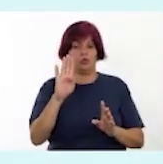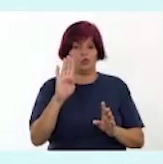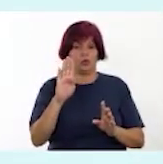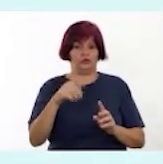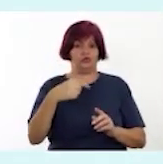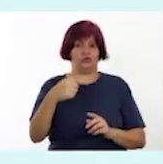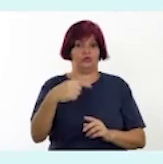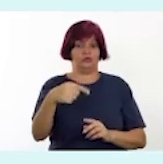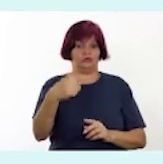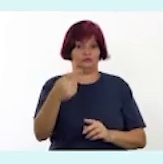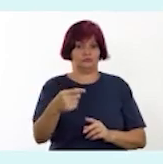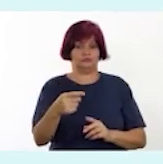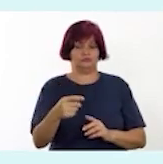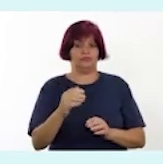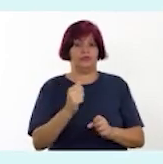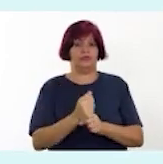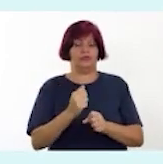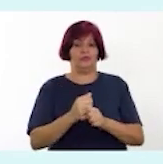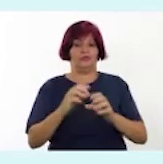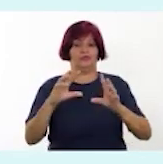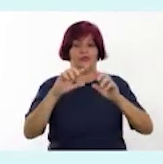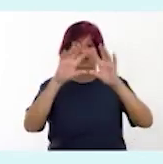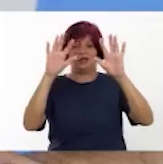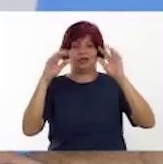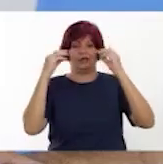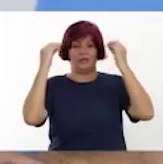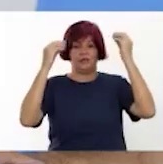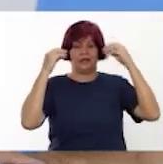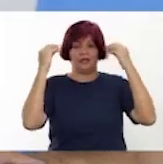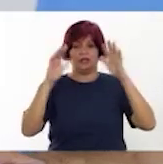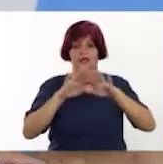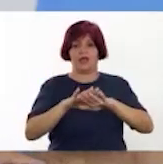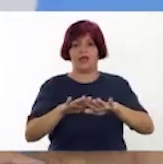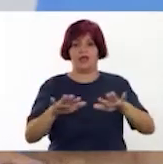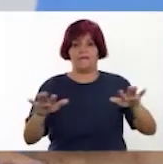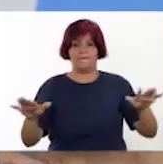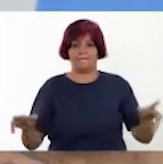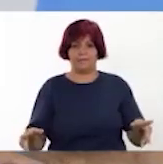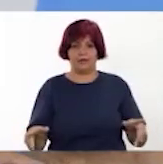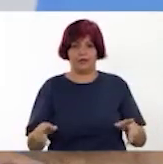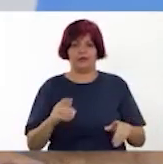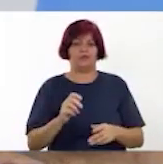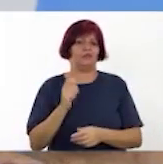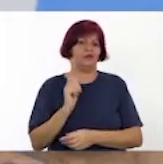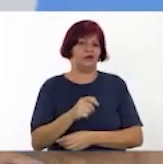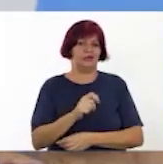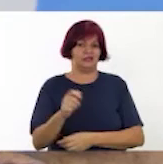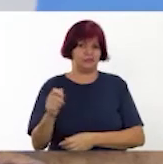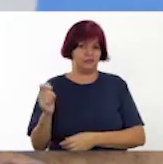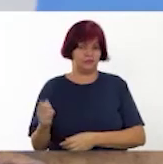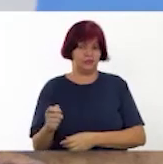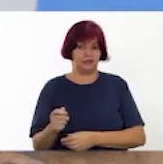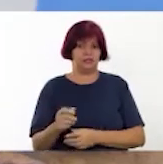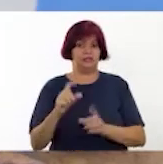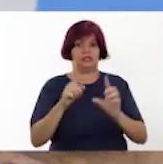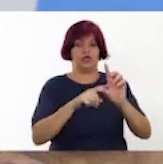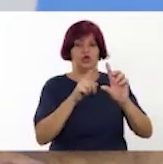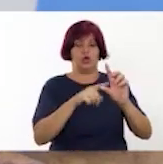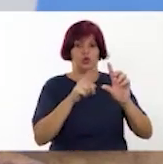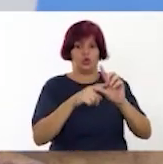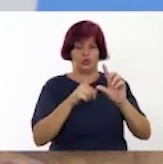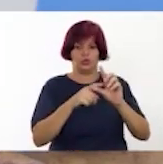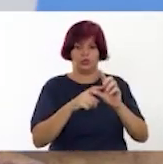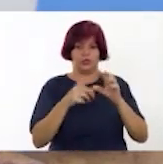regular, nosotros vamos a estar trabajando en la geometría analítica de la recta en el plano. Aquí vamos a estar sistematizando los contenidos y